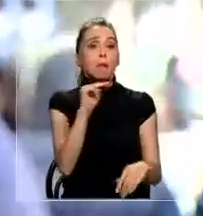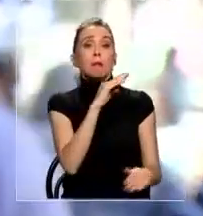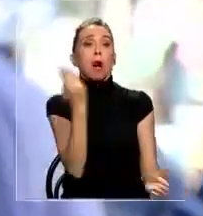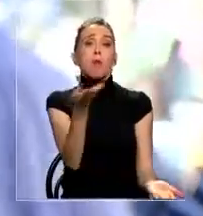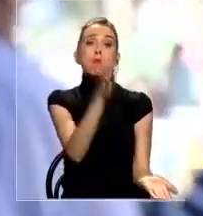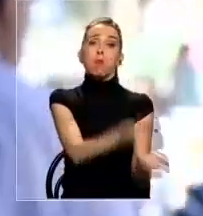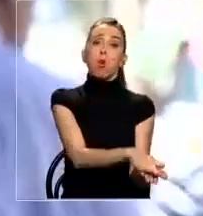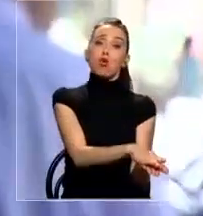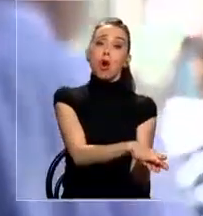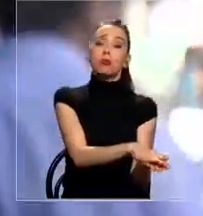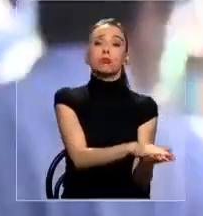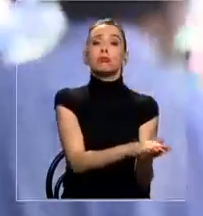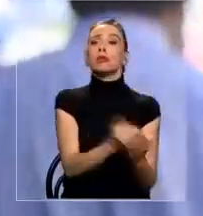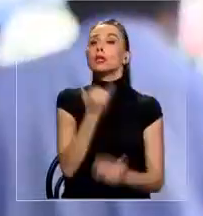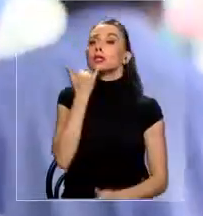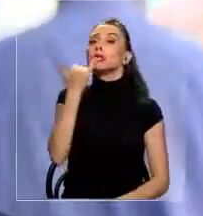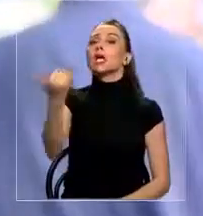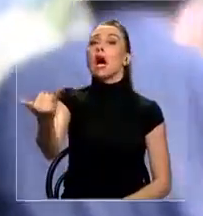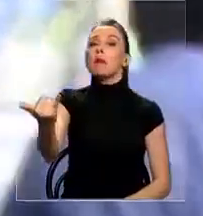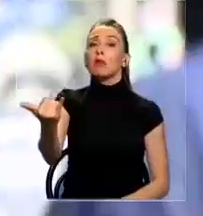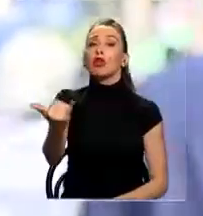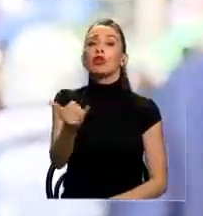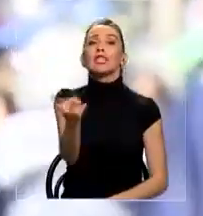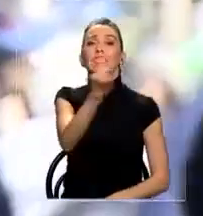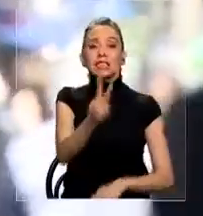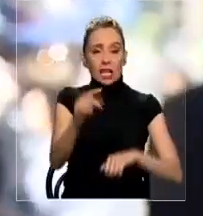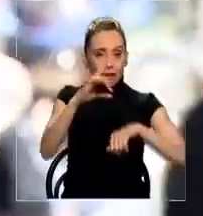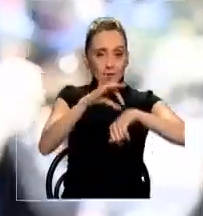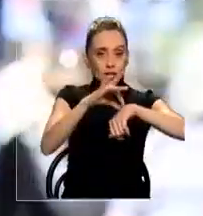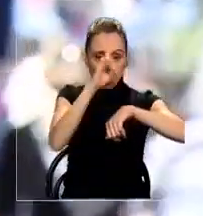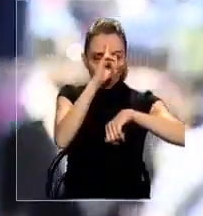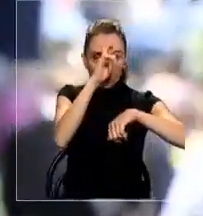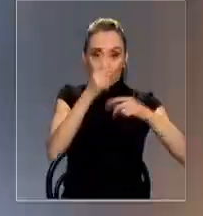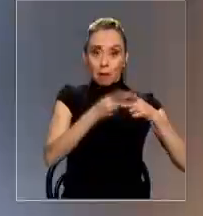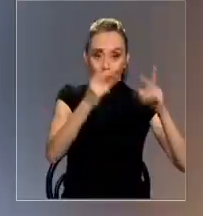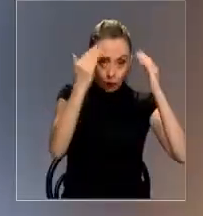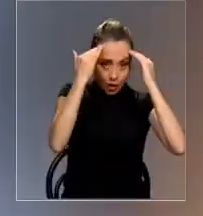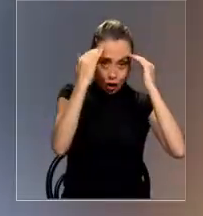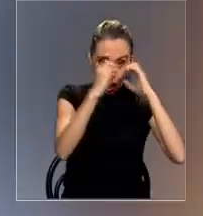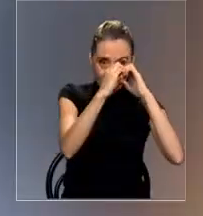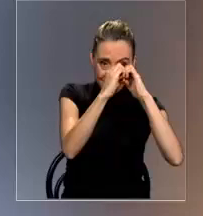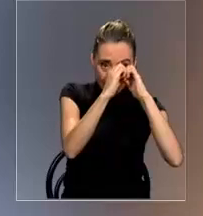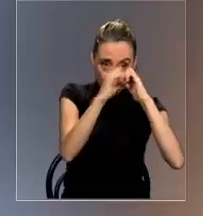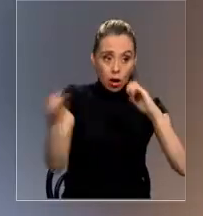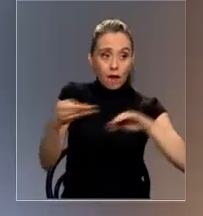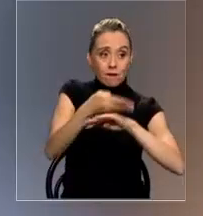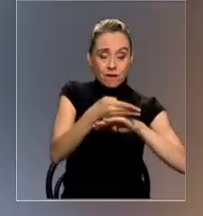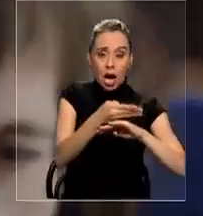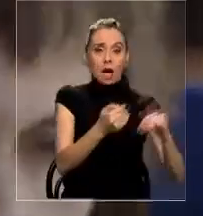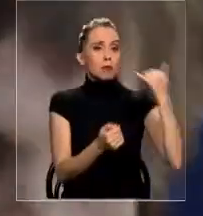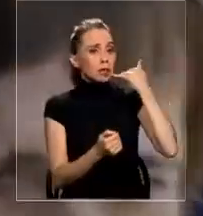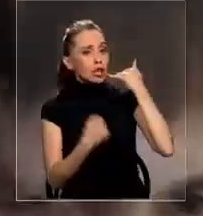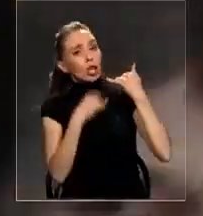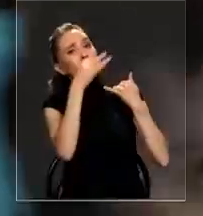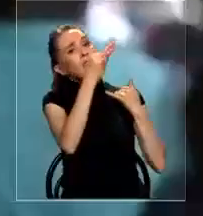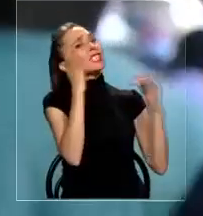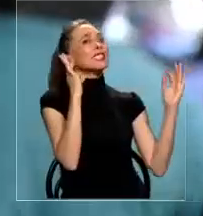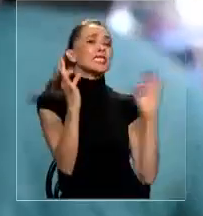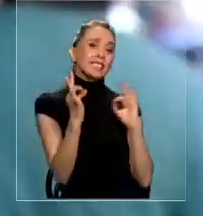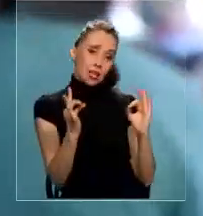después la llamaron a ella, ponte tú, del servicio de neurología, donde ella también se atendía. Le dije, sabe,